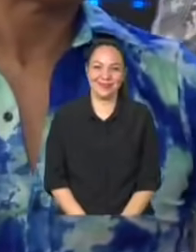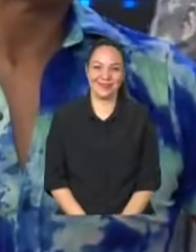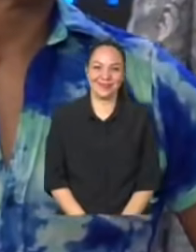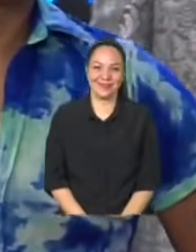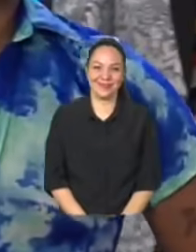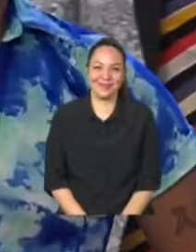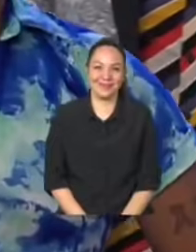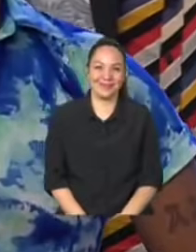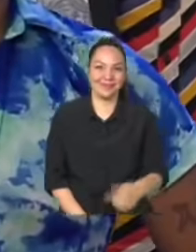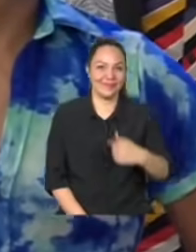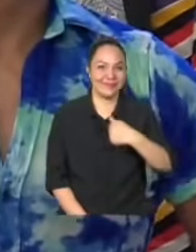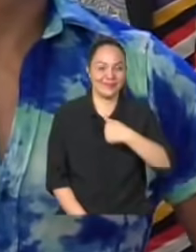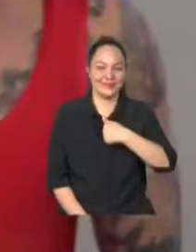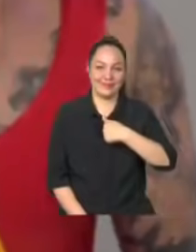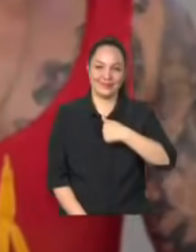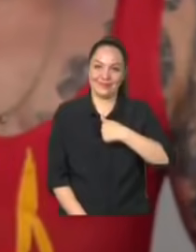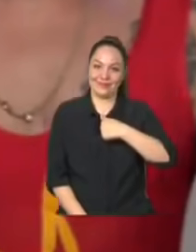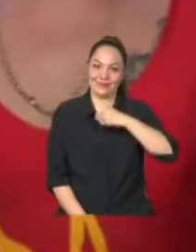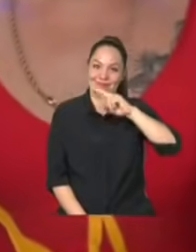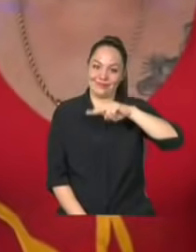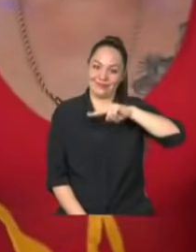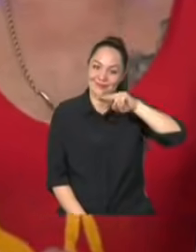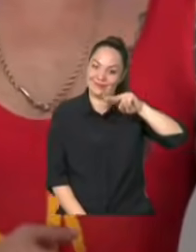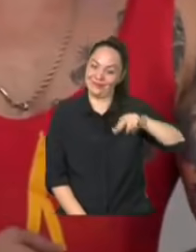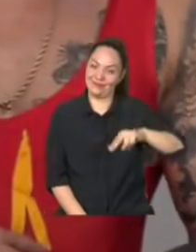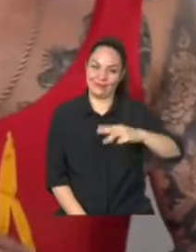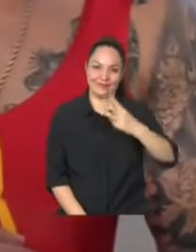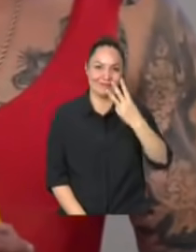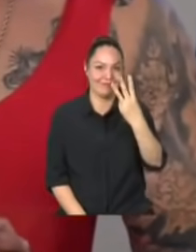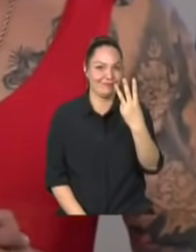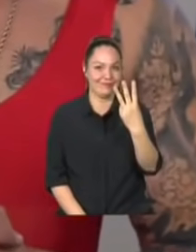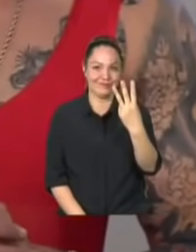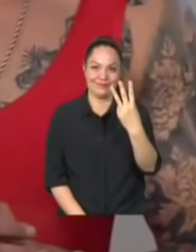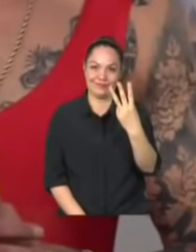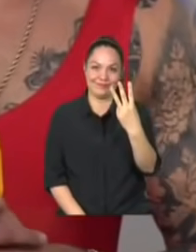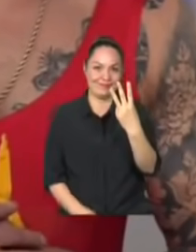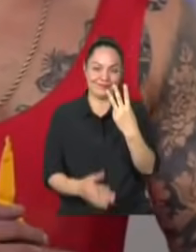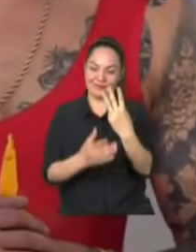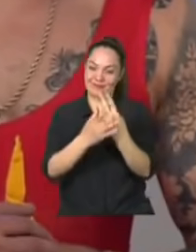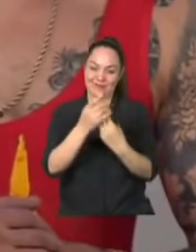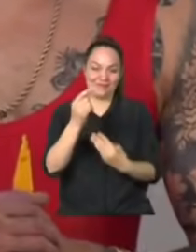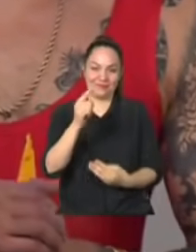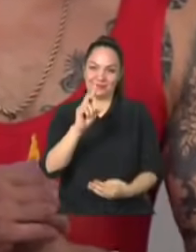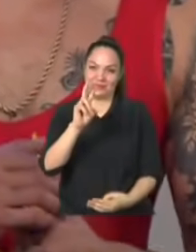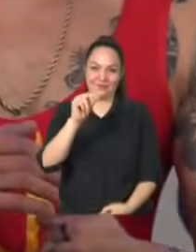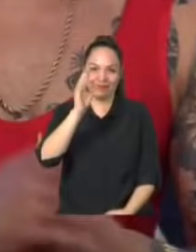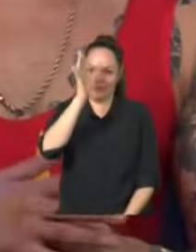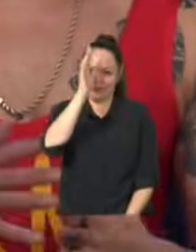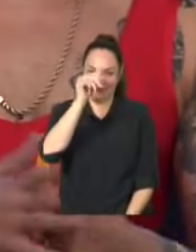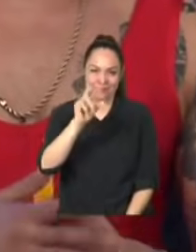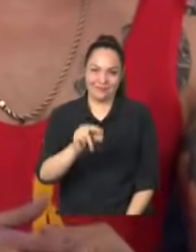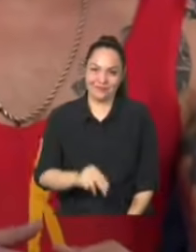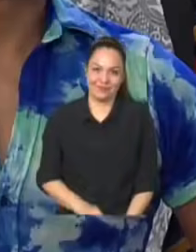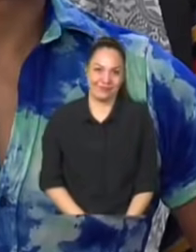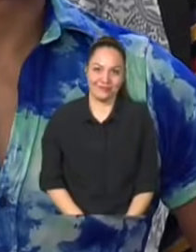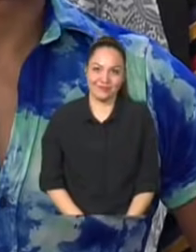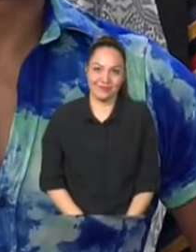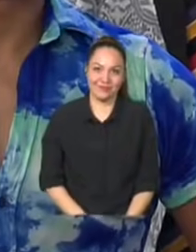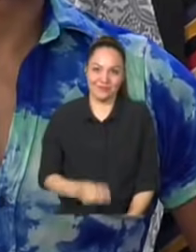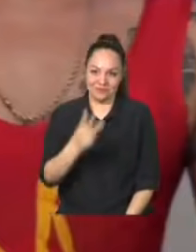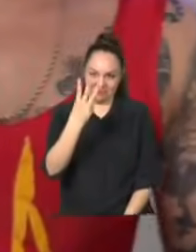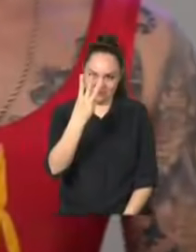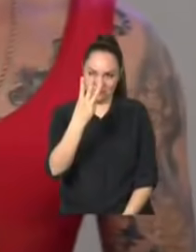Yo nunca he salido así de tres. No estaría mal hacer. ¿Un trío? ¿Un trío? Un